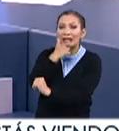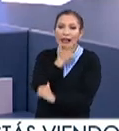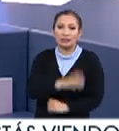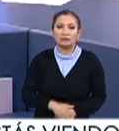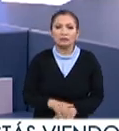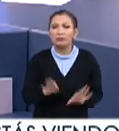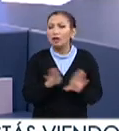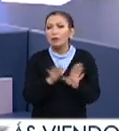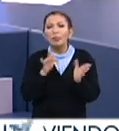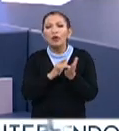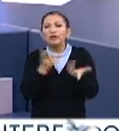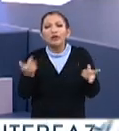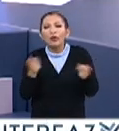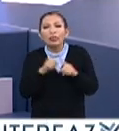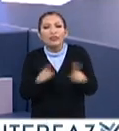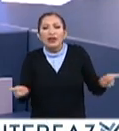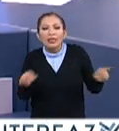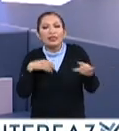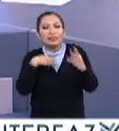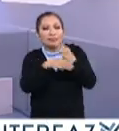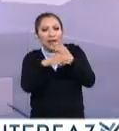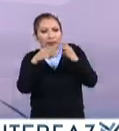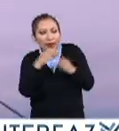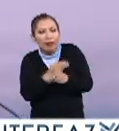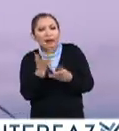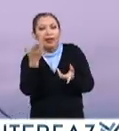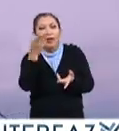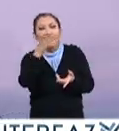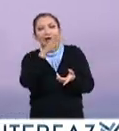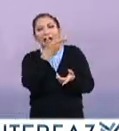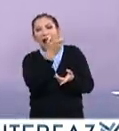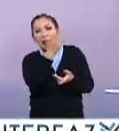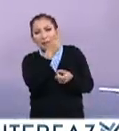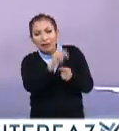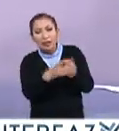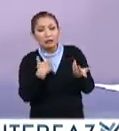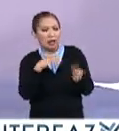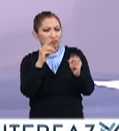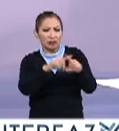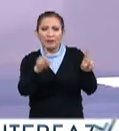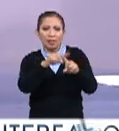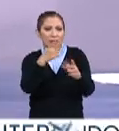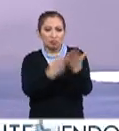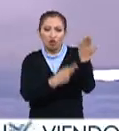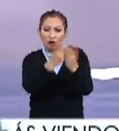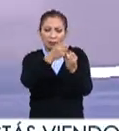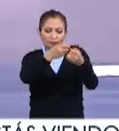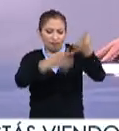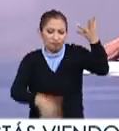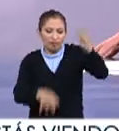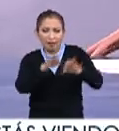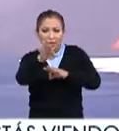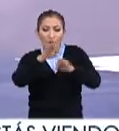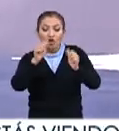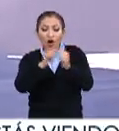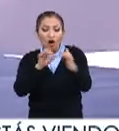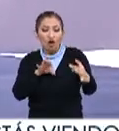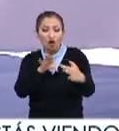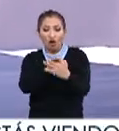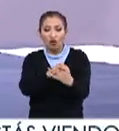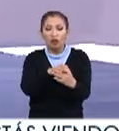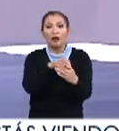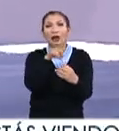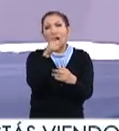es este apoyo? ¿Qué diferentes tipos de herramientas ofrecen? ¿Cómo se pueden? Tenemos muchos programas que trabajamos en colaboración con